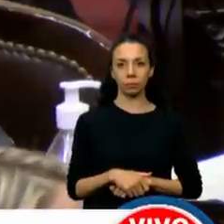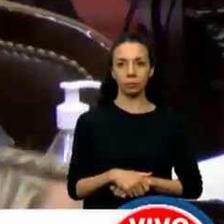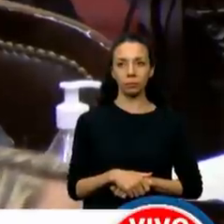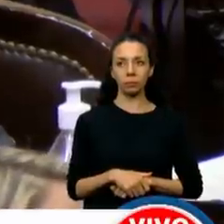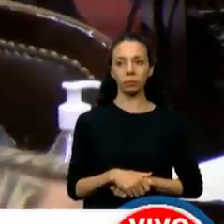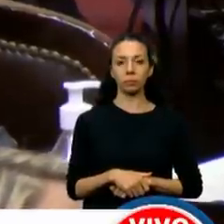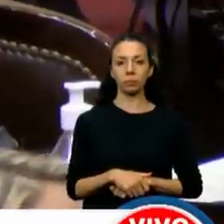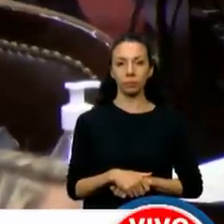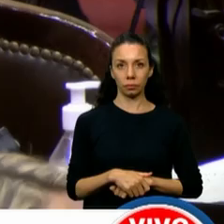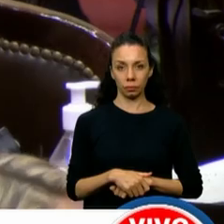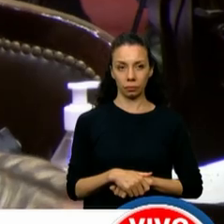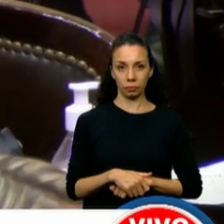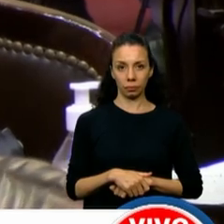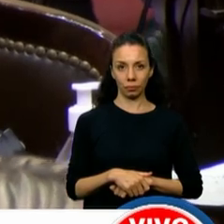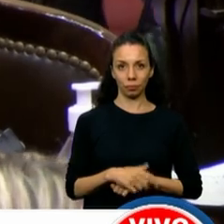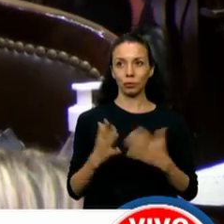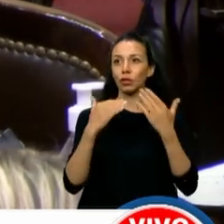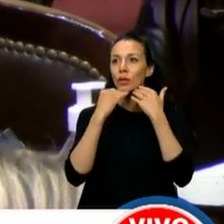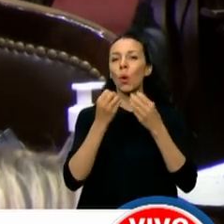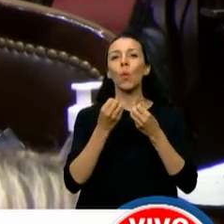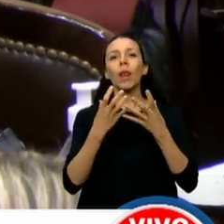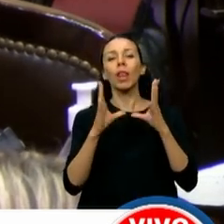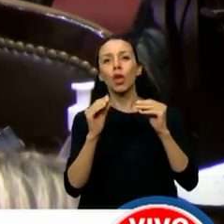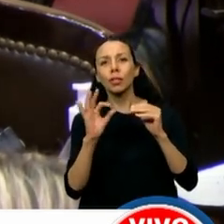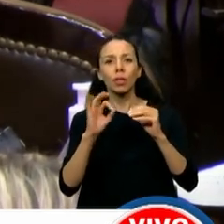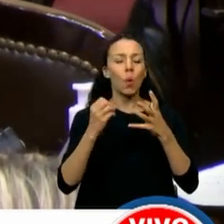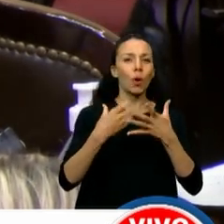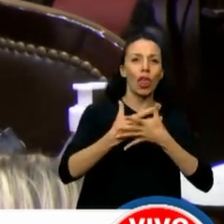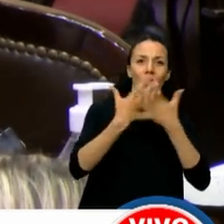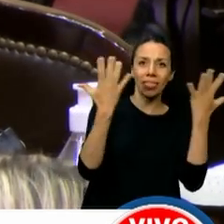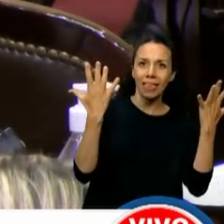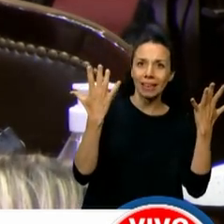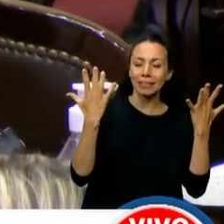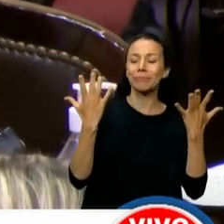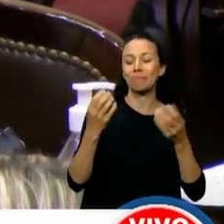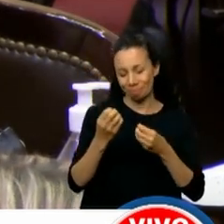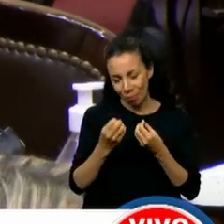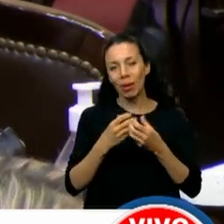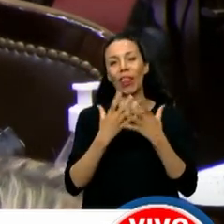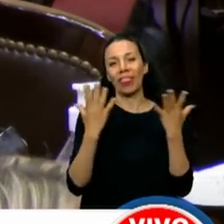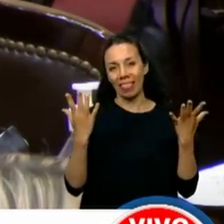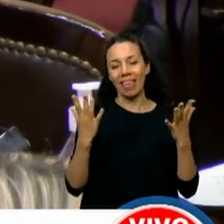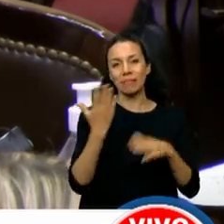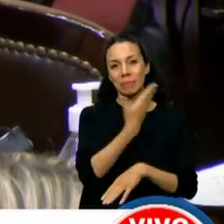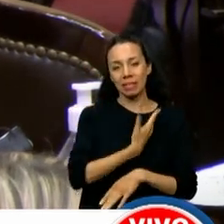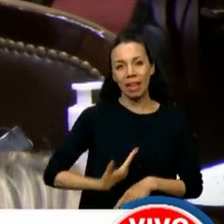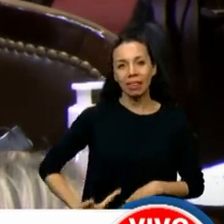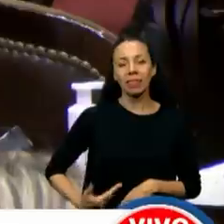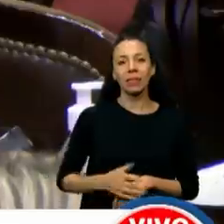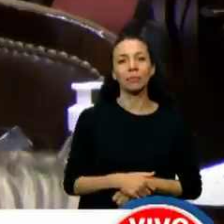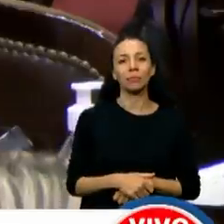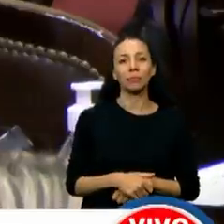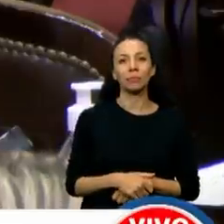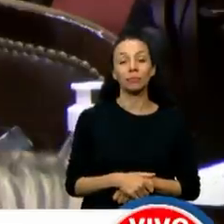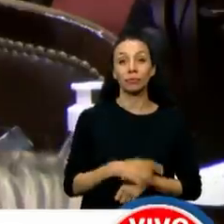bueno ya no sé si buena noche son unos días buenos días señor presidente llevamos la verdad